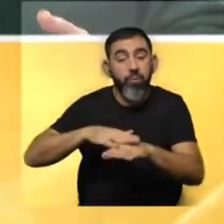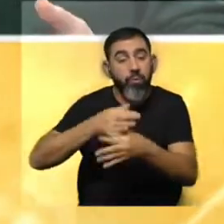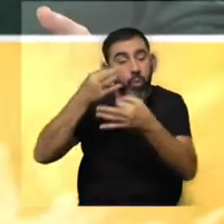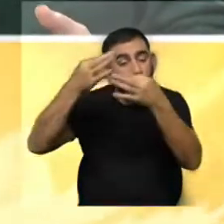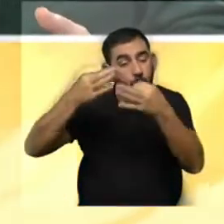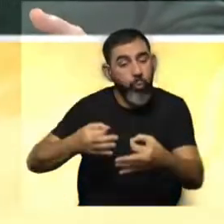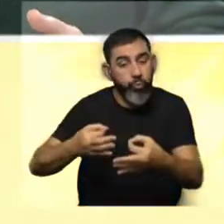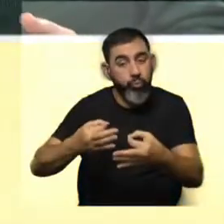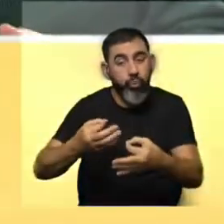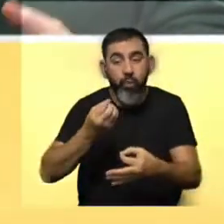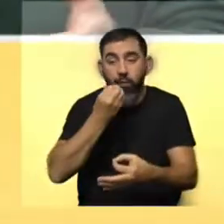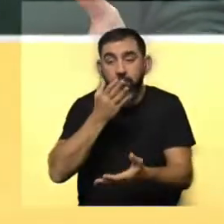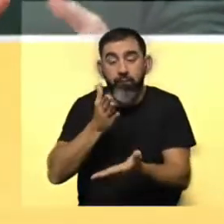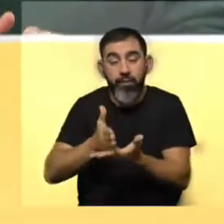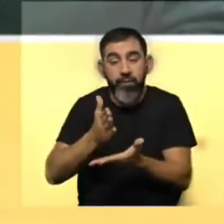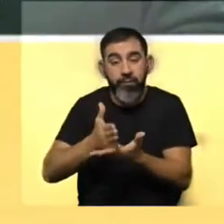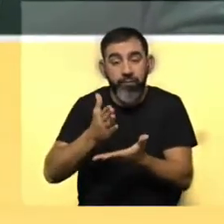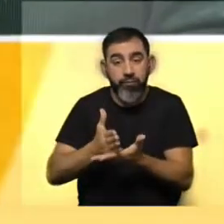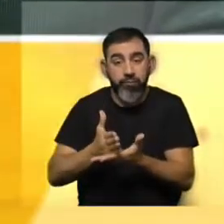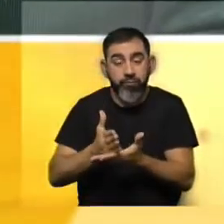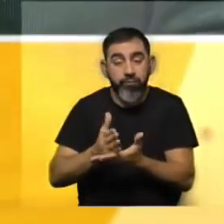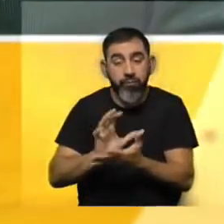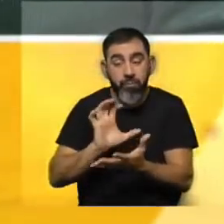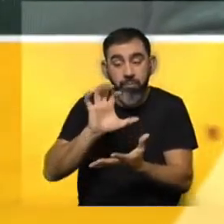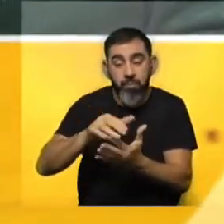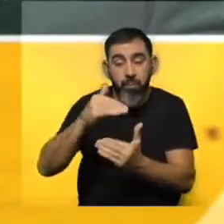sería muy favorable salir, ¿no? Tener esa planta